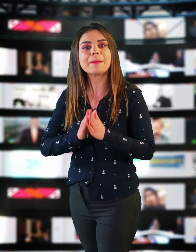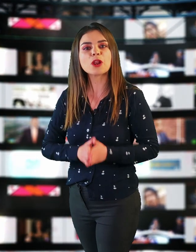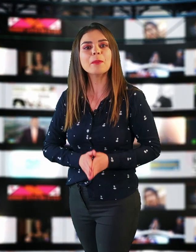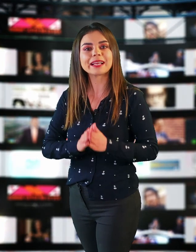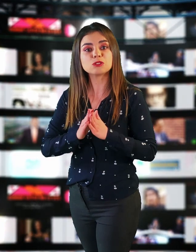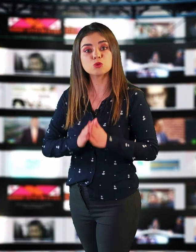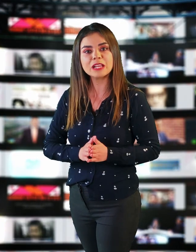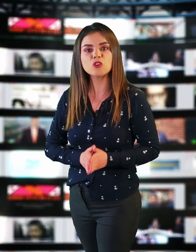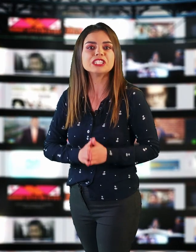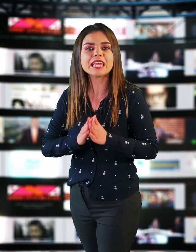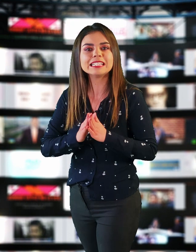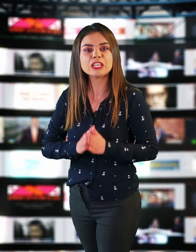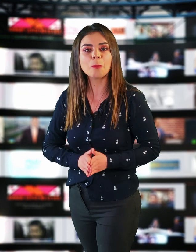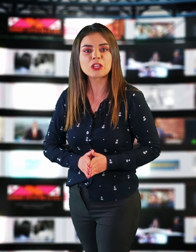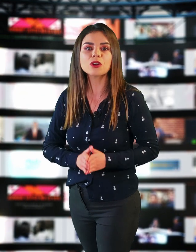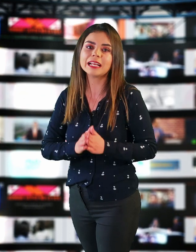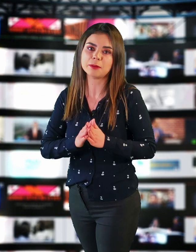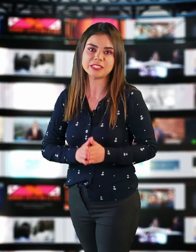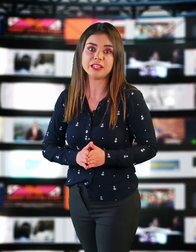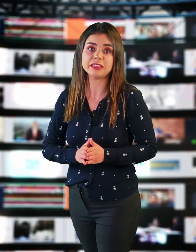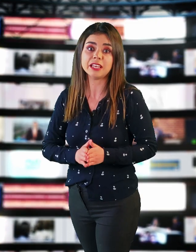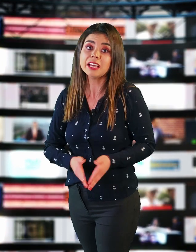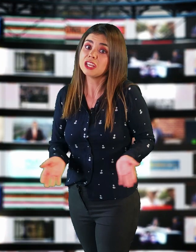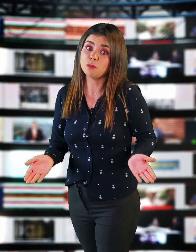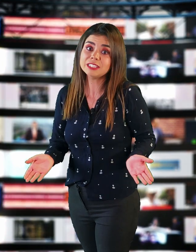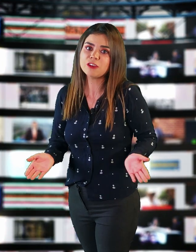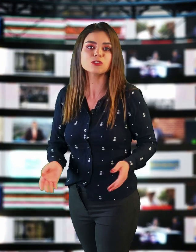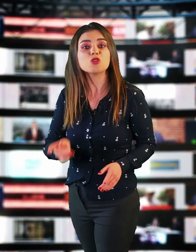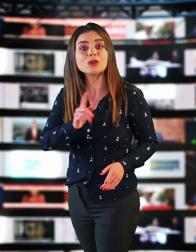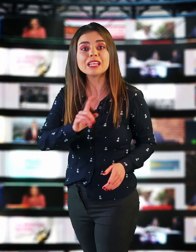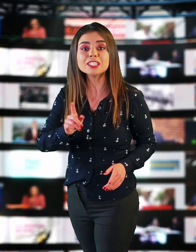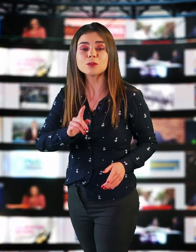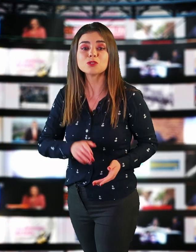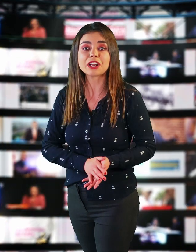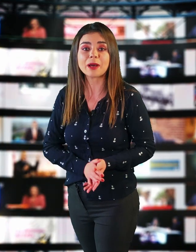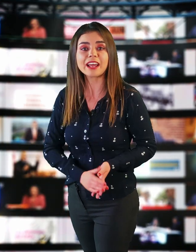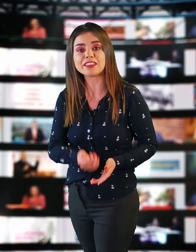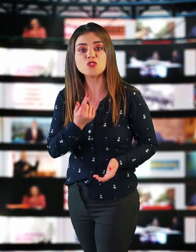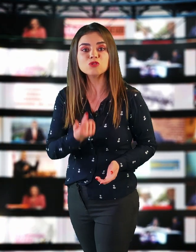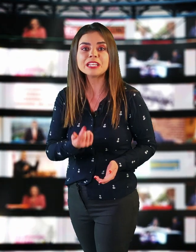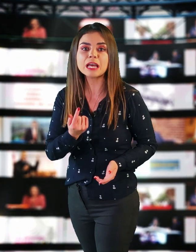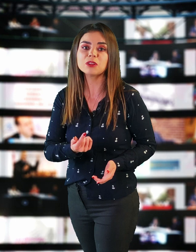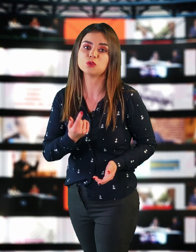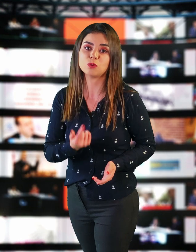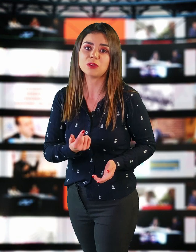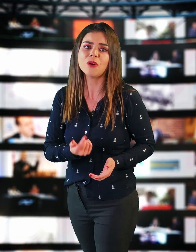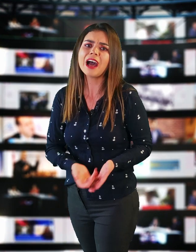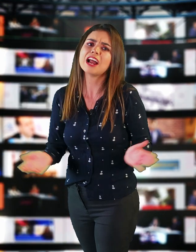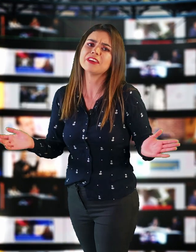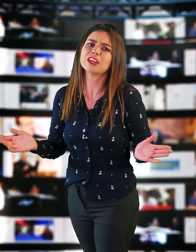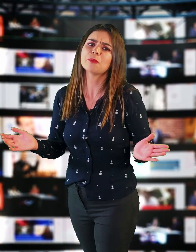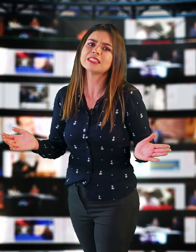se ampararon para que su sueldo siguiera siendo mayor que el del presidente, y pues ellos no están dispuestos a rebajar ni un centavo de su